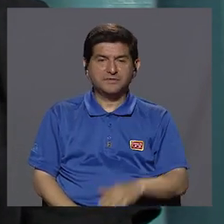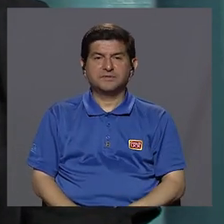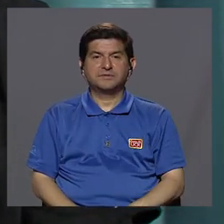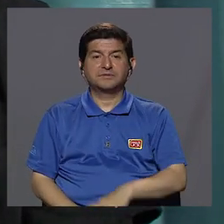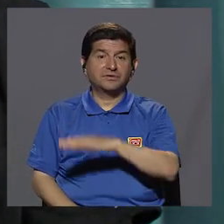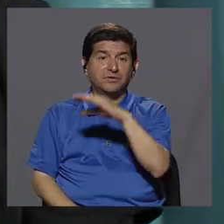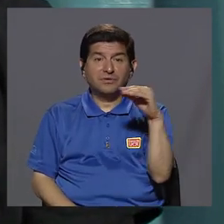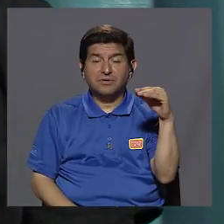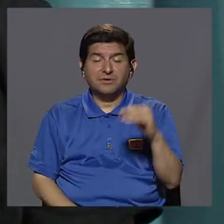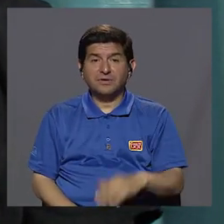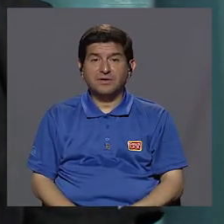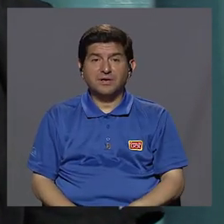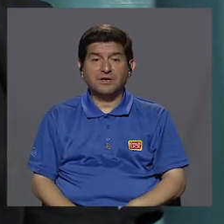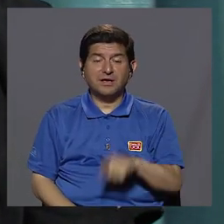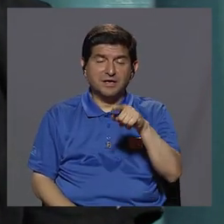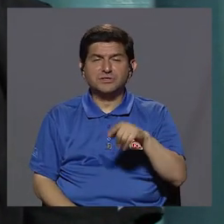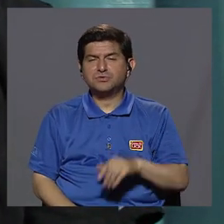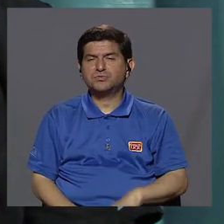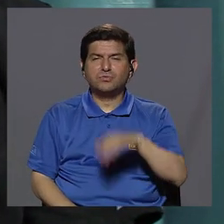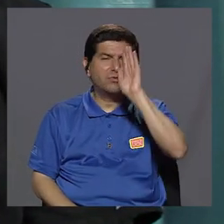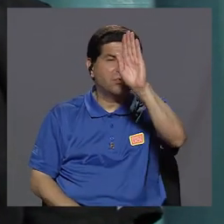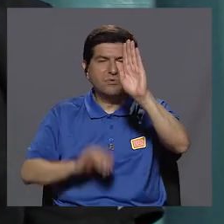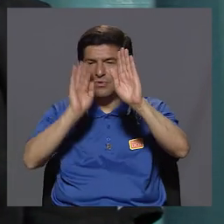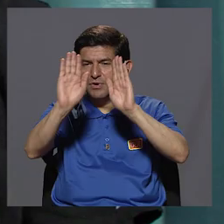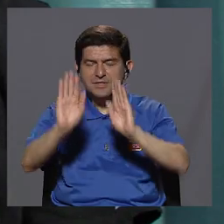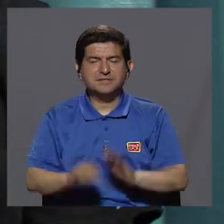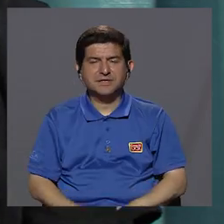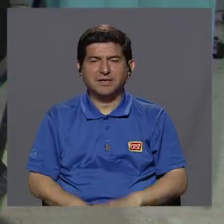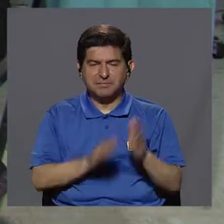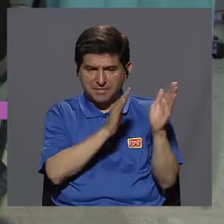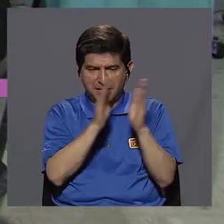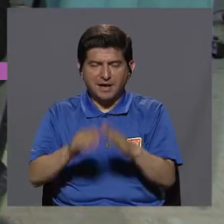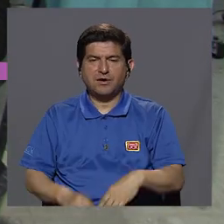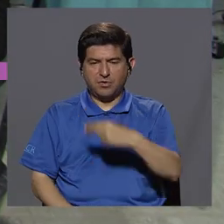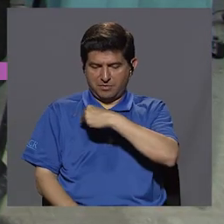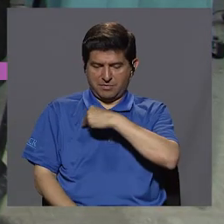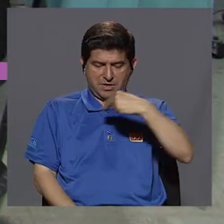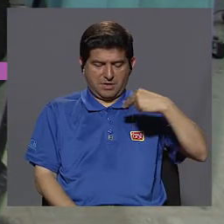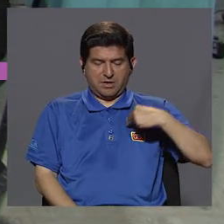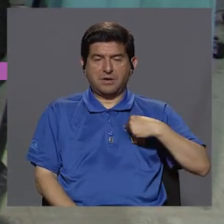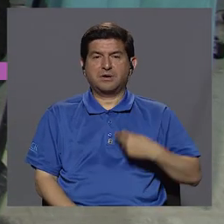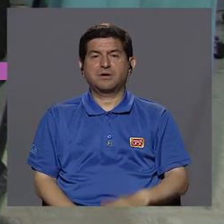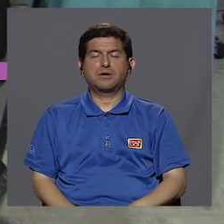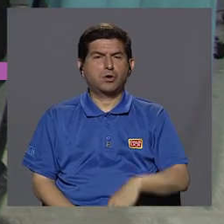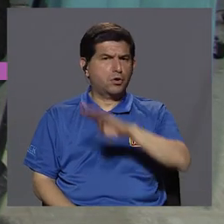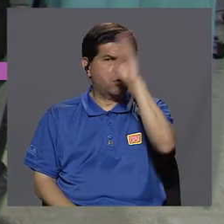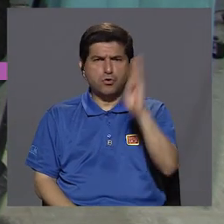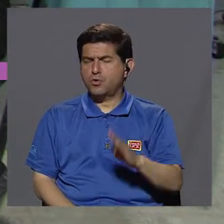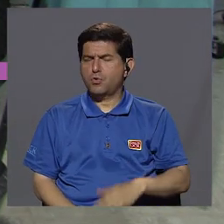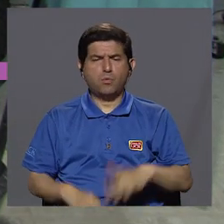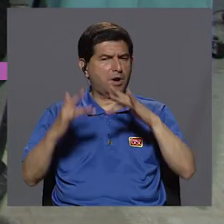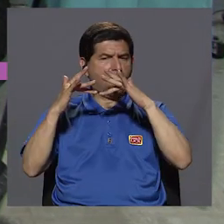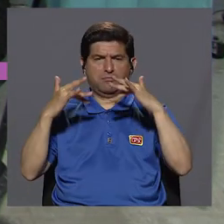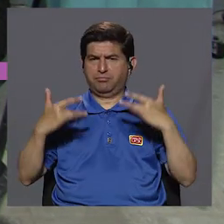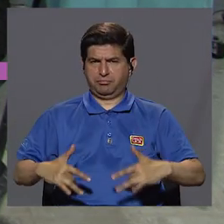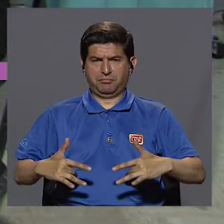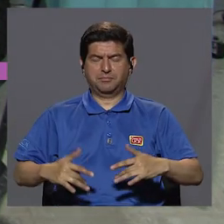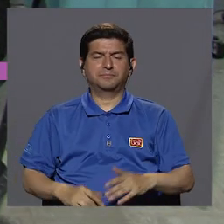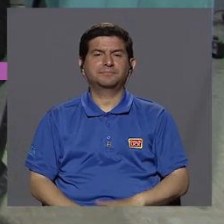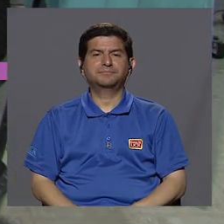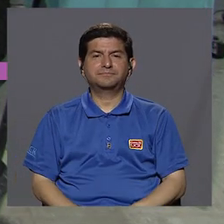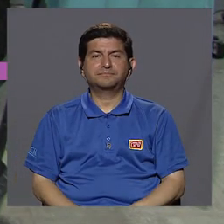básicamente ya es un esquema de cómo se acomodan los electrodos y mentón estar desnudas ni mucho menos ok y